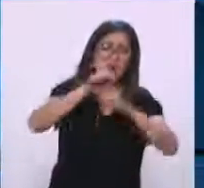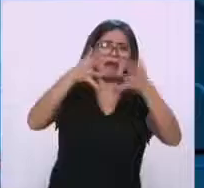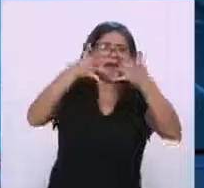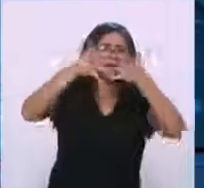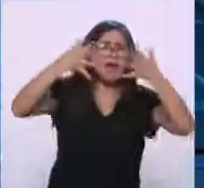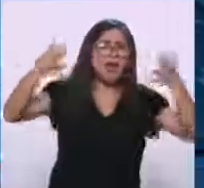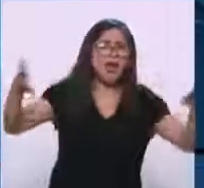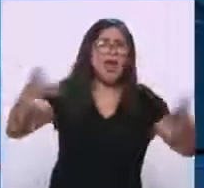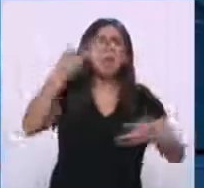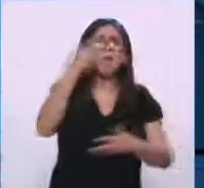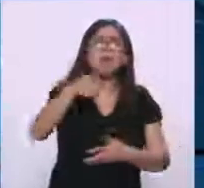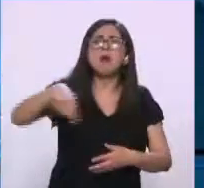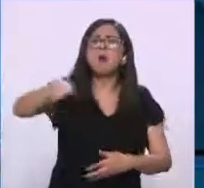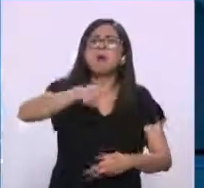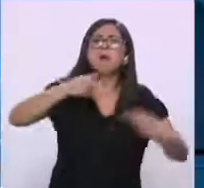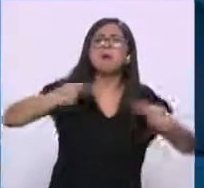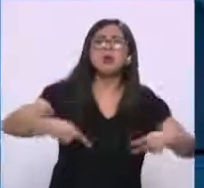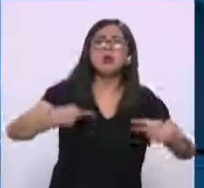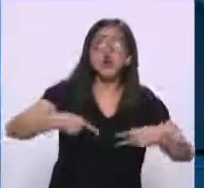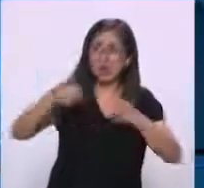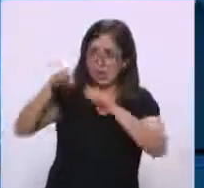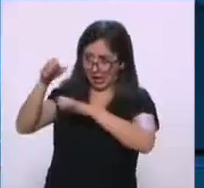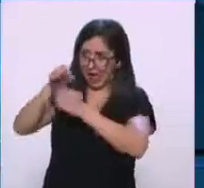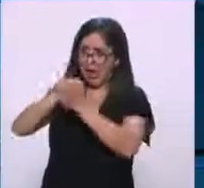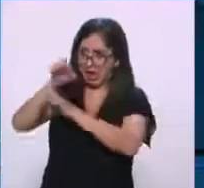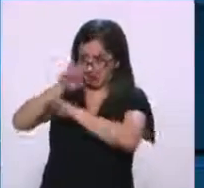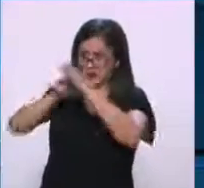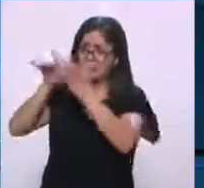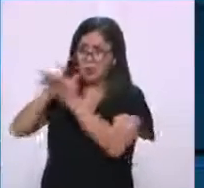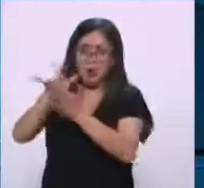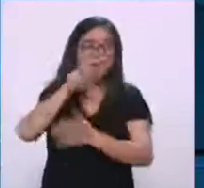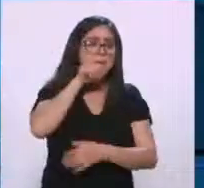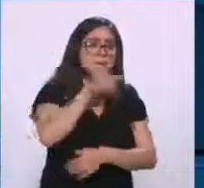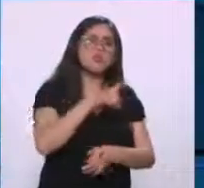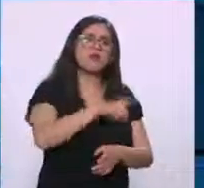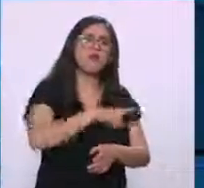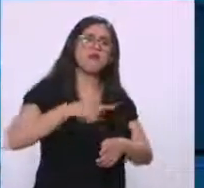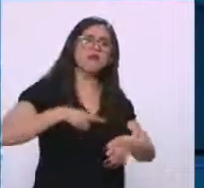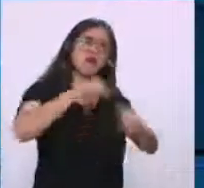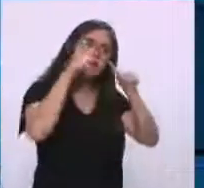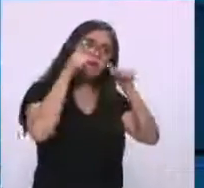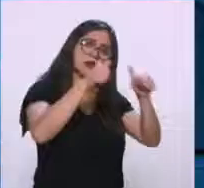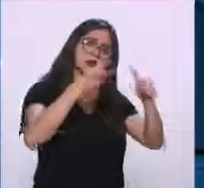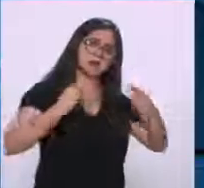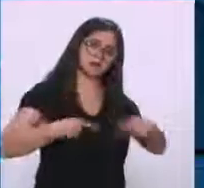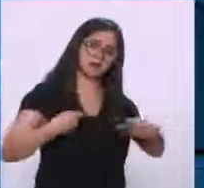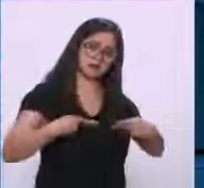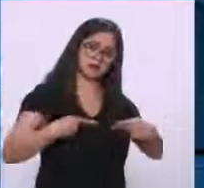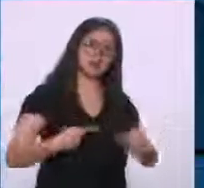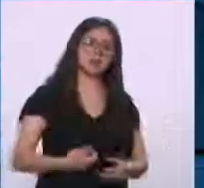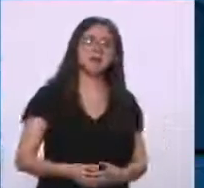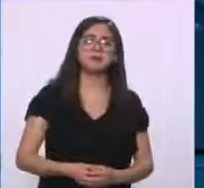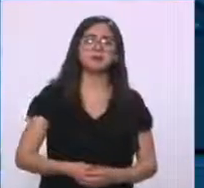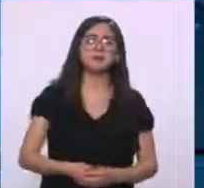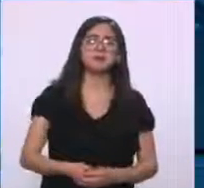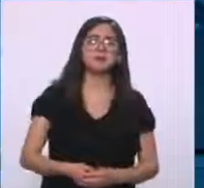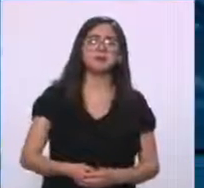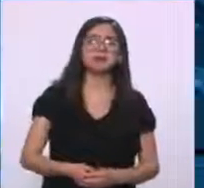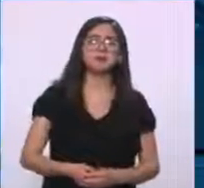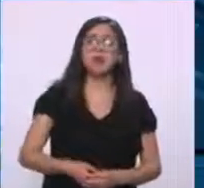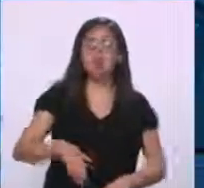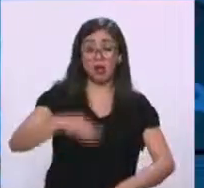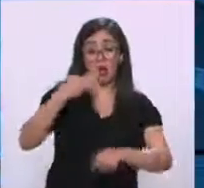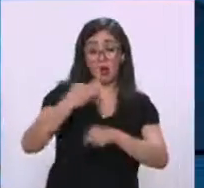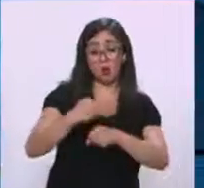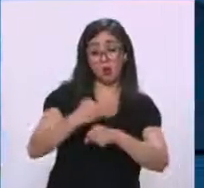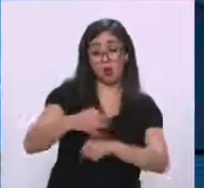desatender a la población en general? Mira, creo que ahí el gobierno tiene una oportunidad de oro. Sabemos que un problema histórico